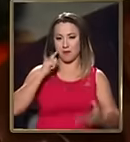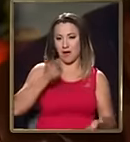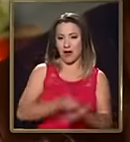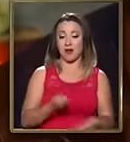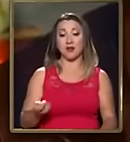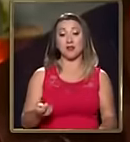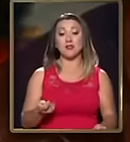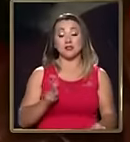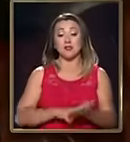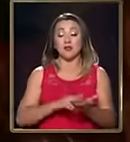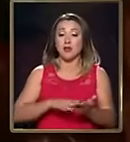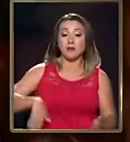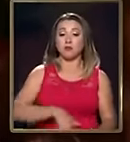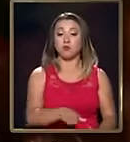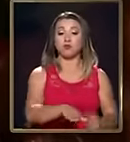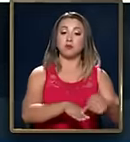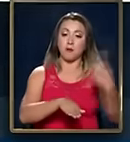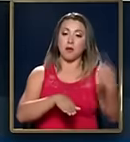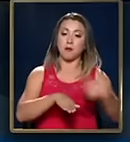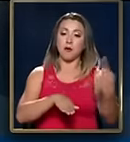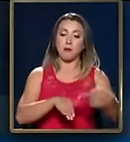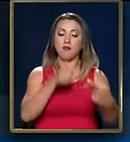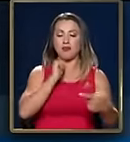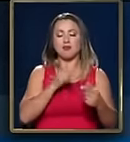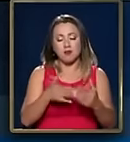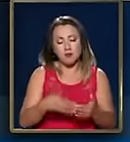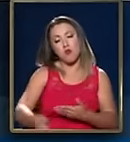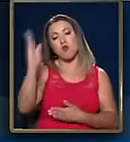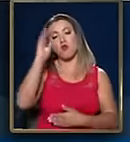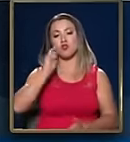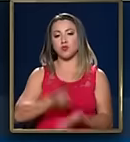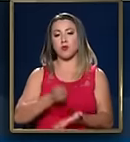Caminante no hay camino, solo peaje por pagar, güey.